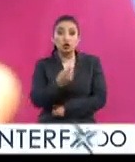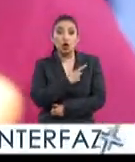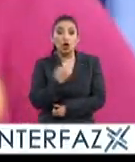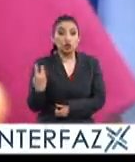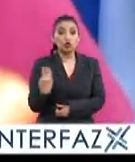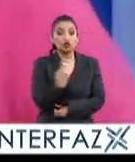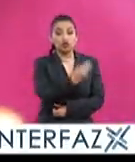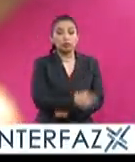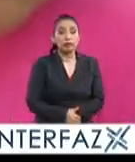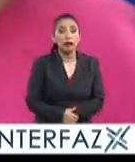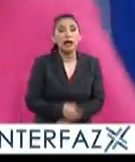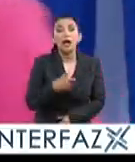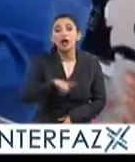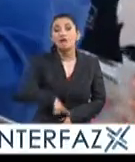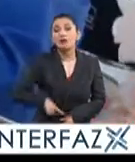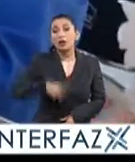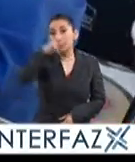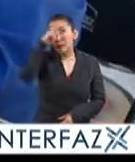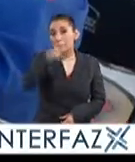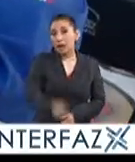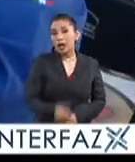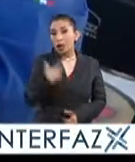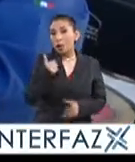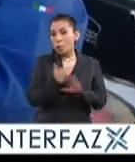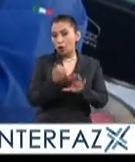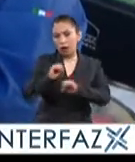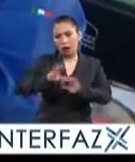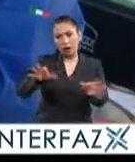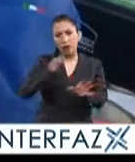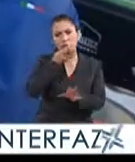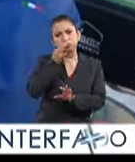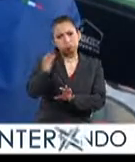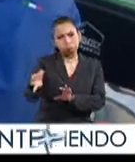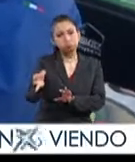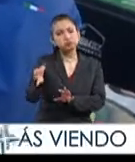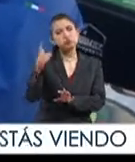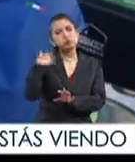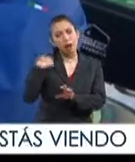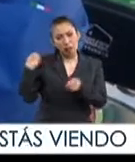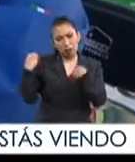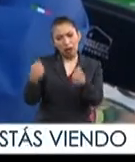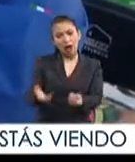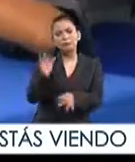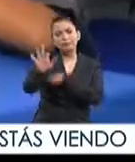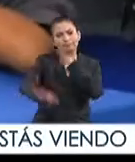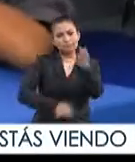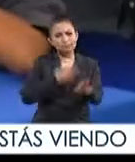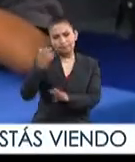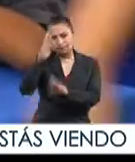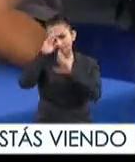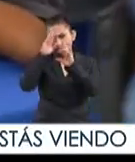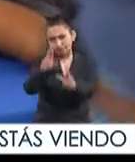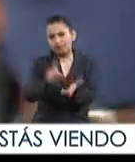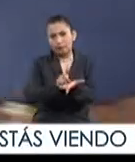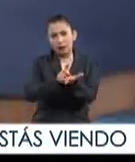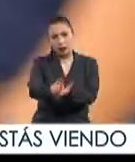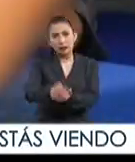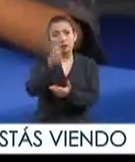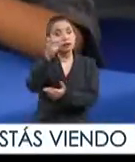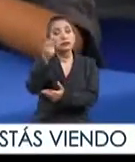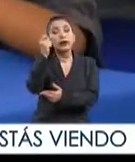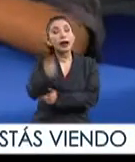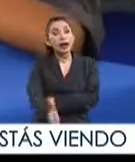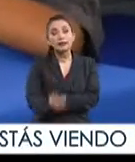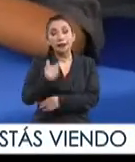incluso solos. El gobierno mexicano ha sido muy claro en su postura de ofrecer un trato apegado a derecho, y eso